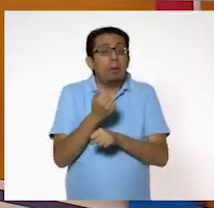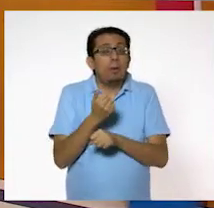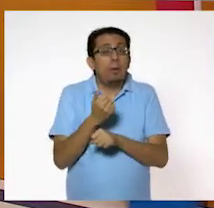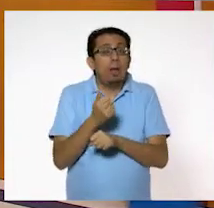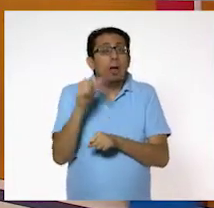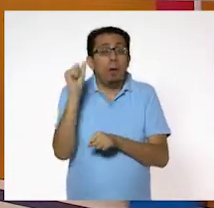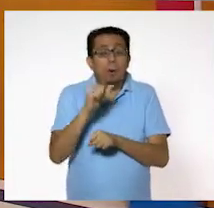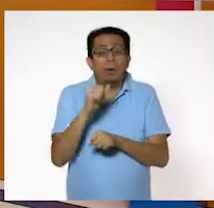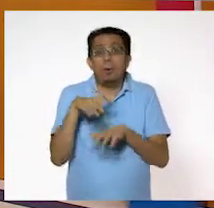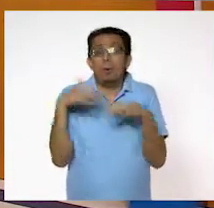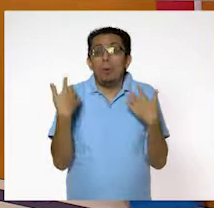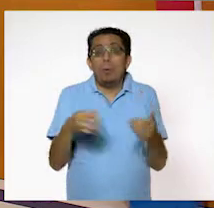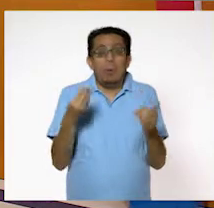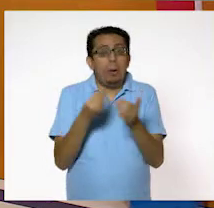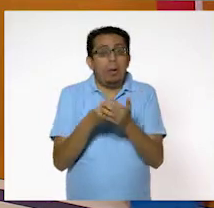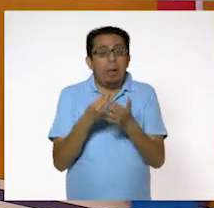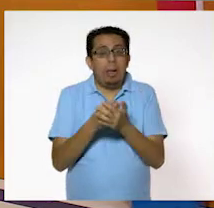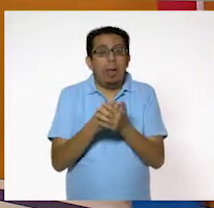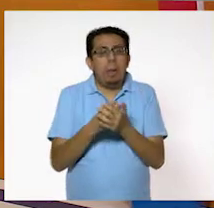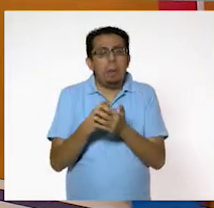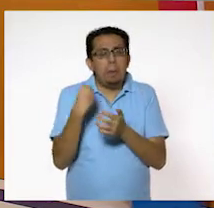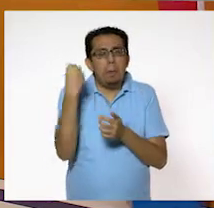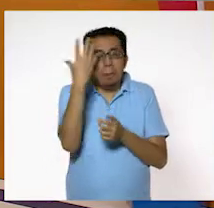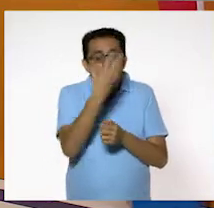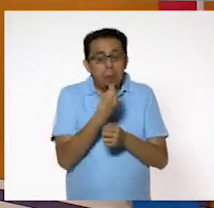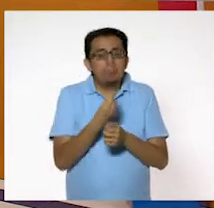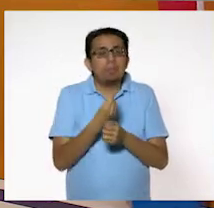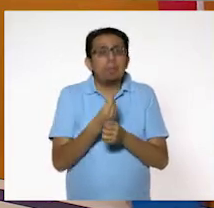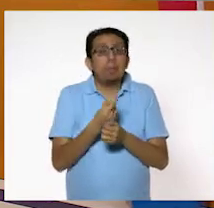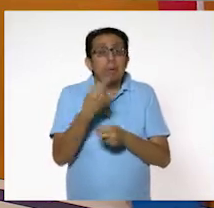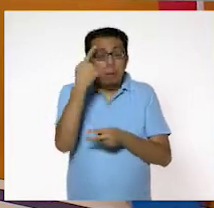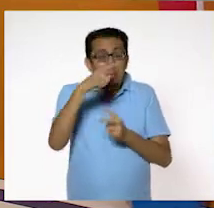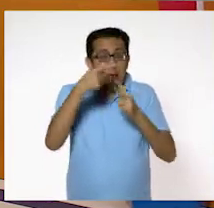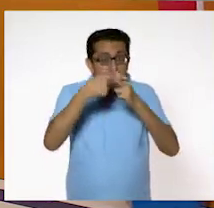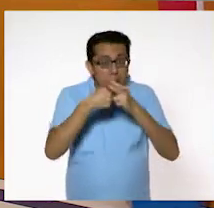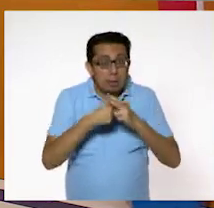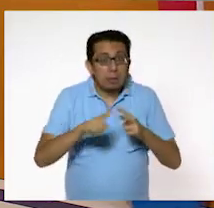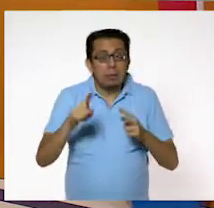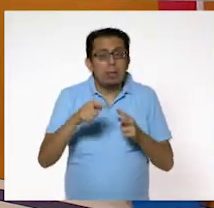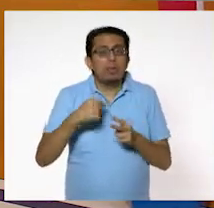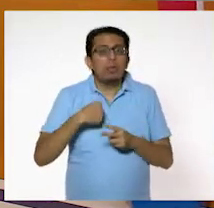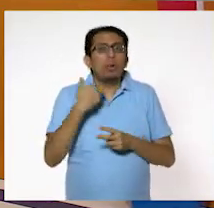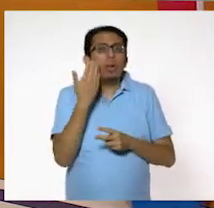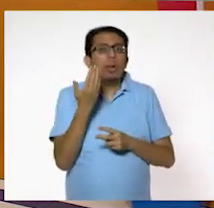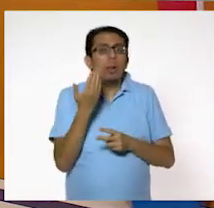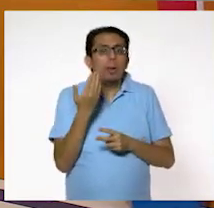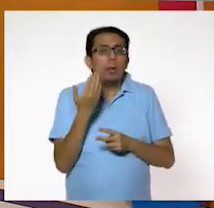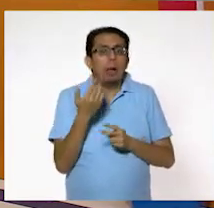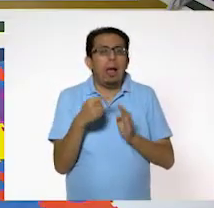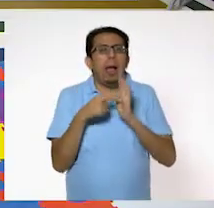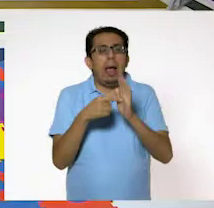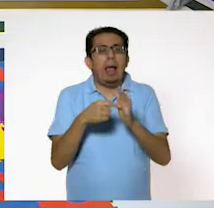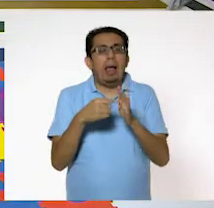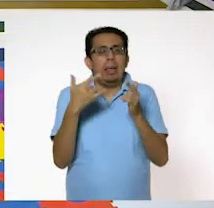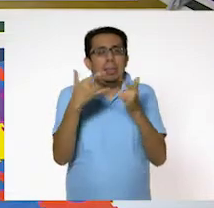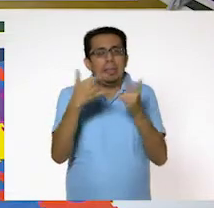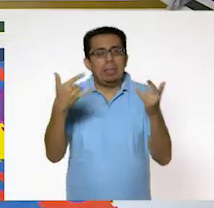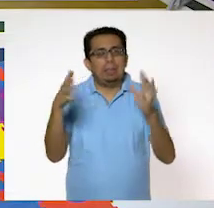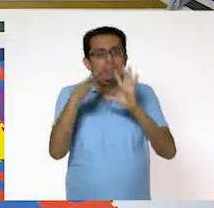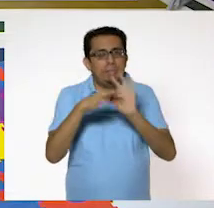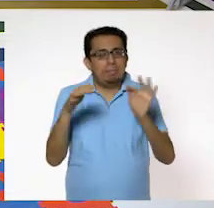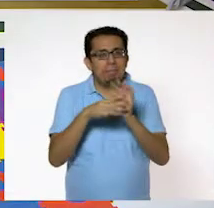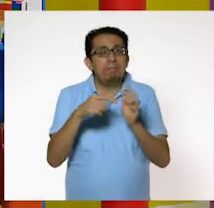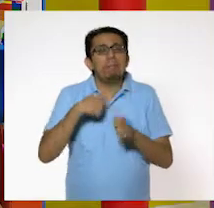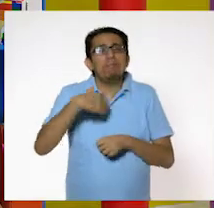gran clase. Uh-huh. Y para empezar, como en otras ocasiones, me gustaría iniciar con un cuento. ¡Ay, me Yo encanta! Yo sé que te gustan